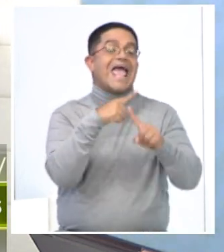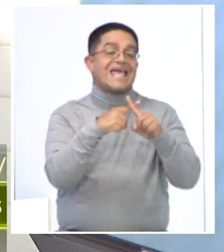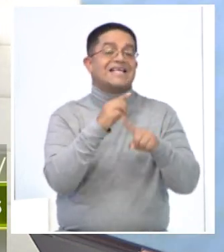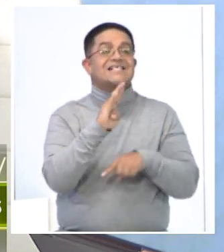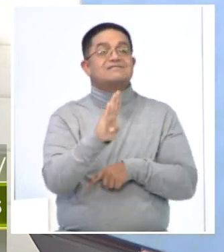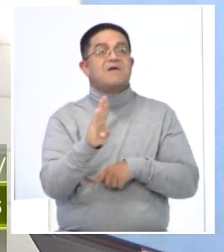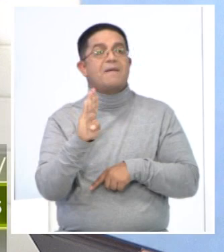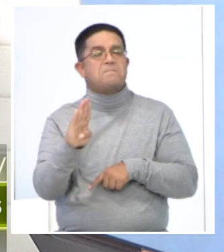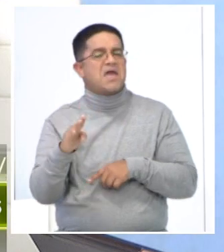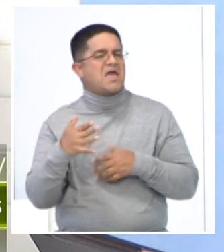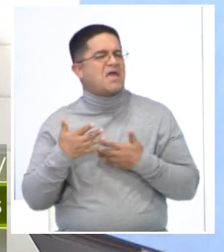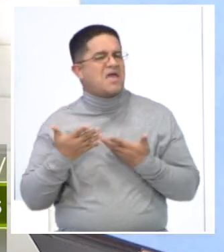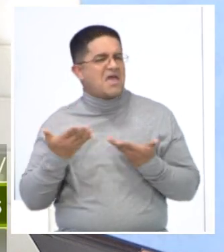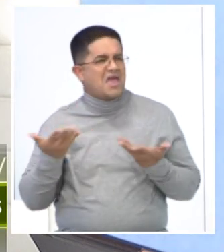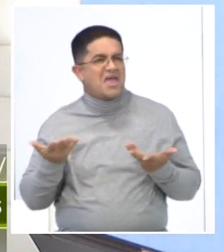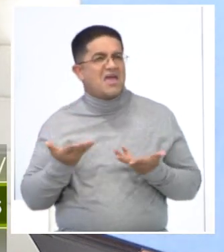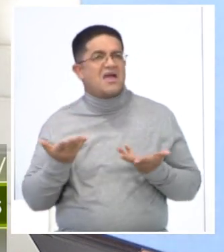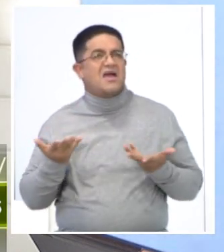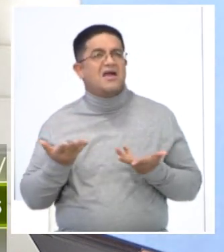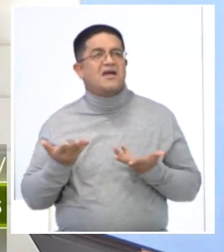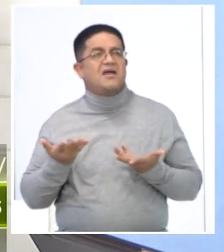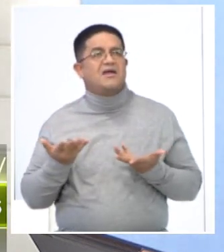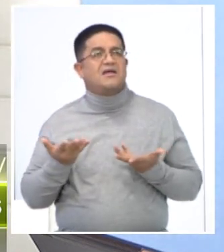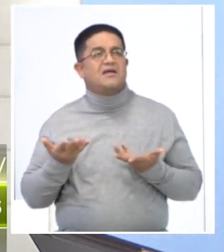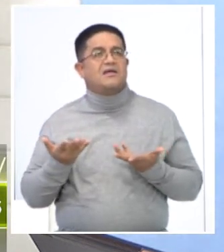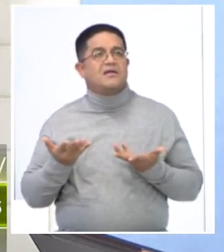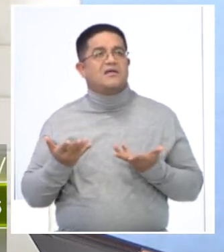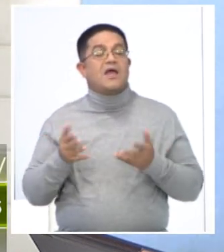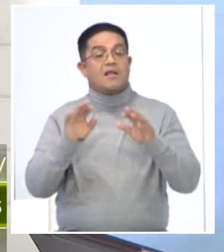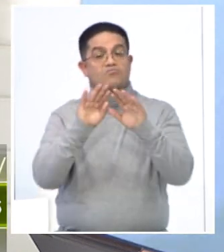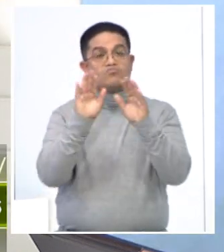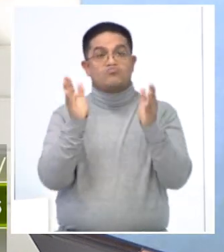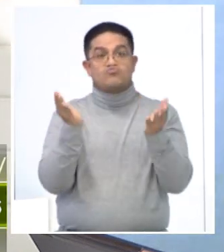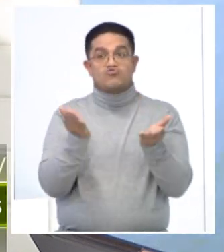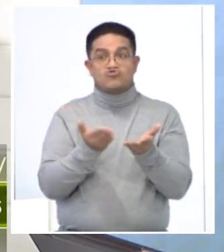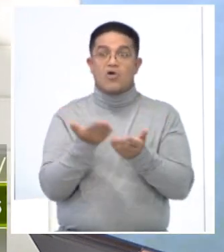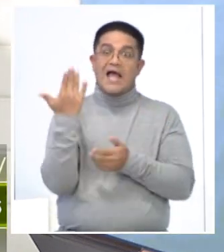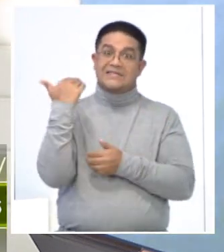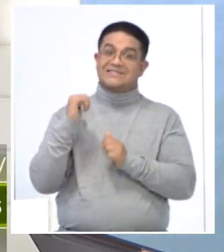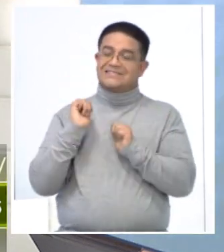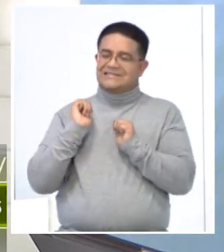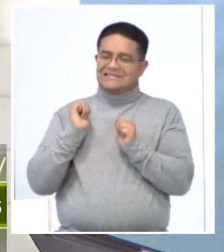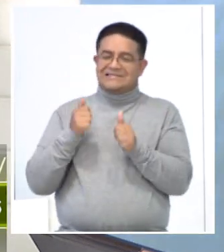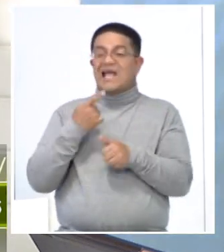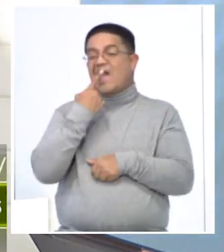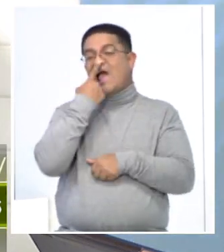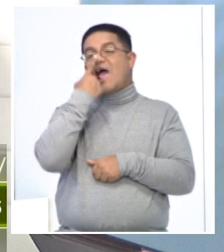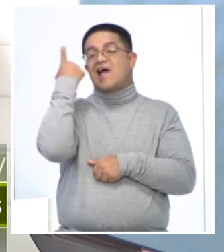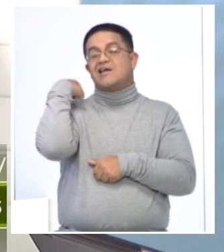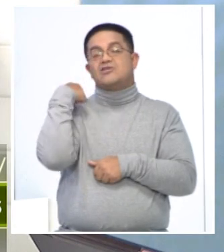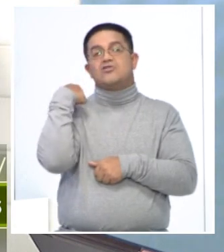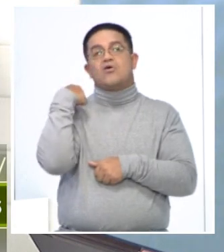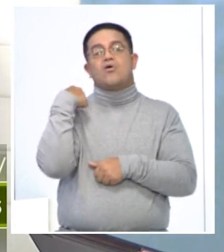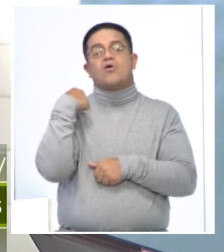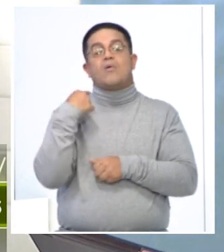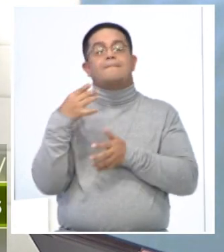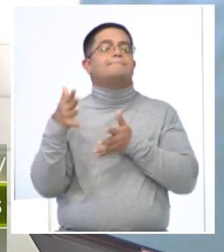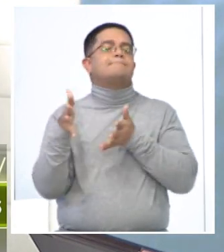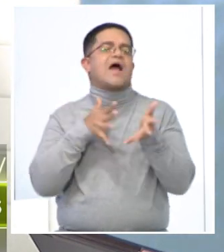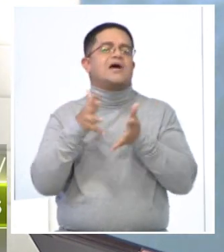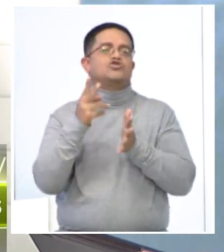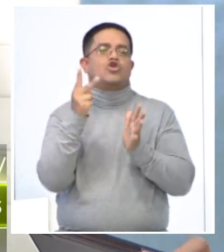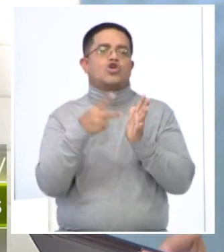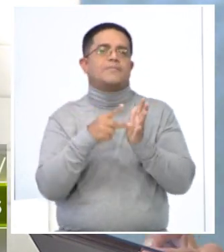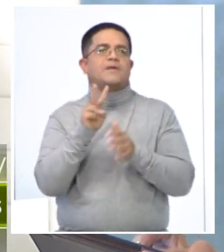predominantemente eh en a nivel mundial a principios del año pasado en marzo del 2023 la